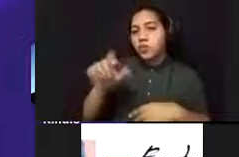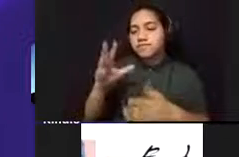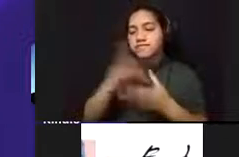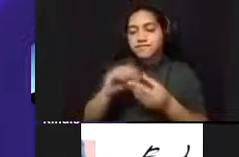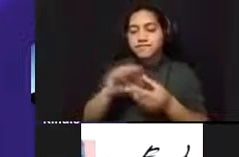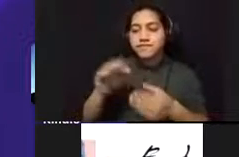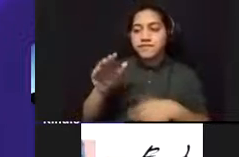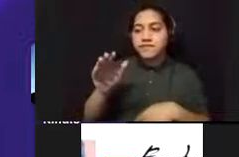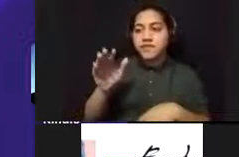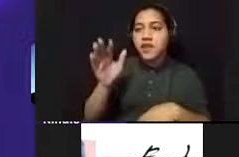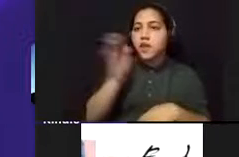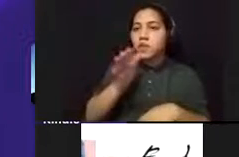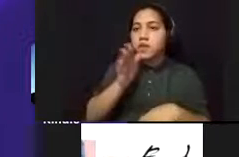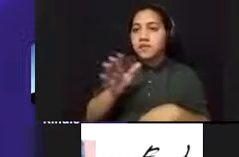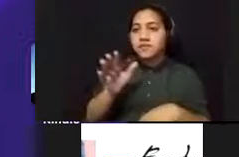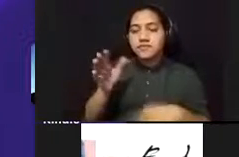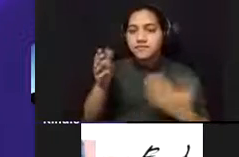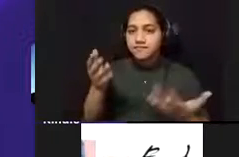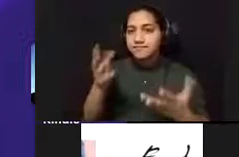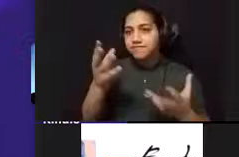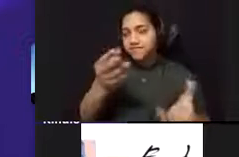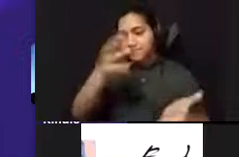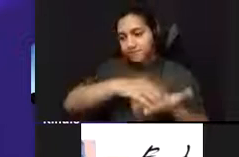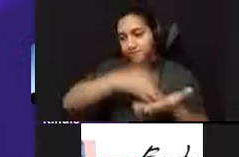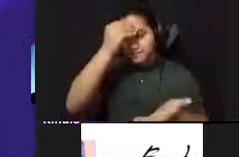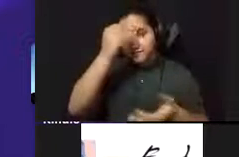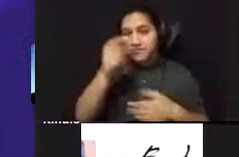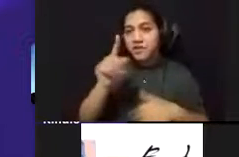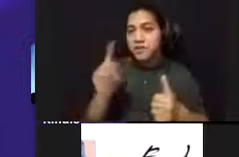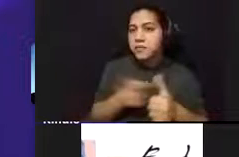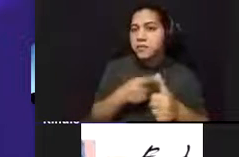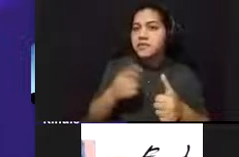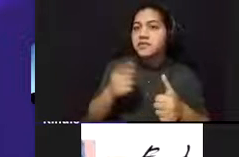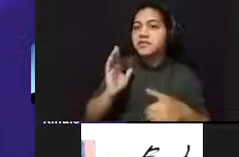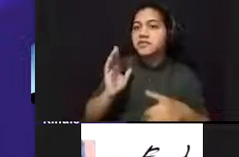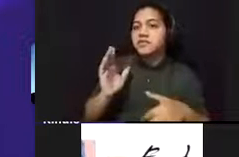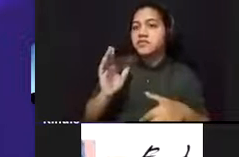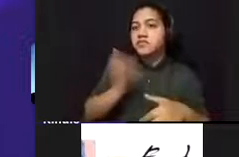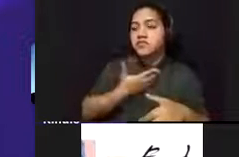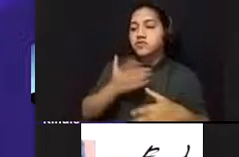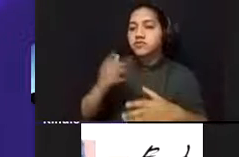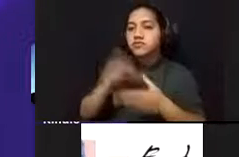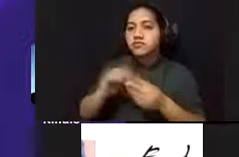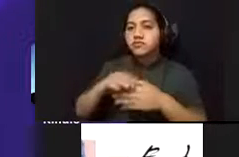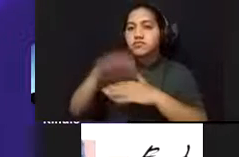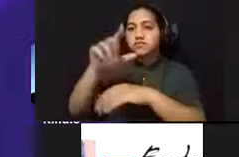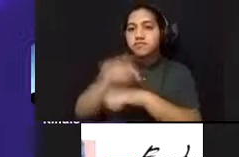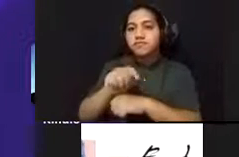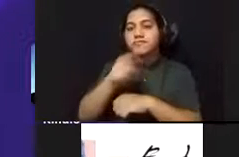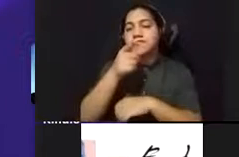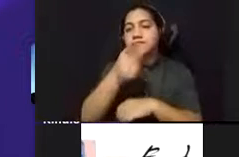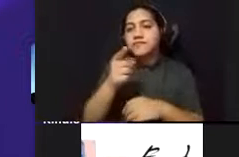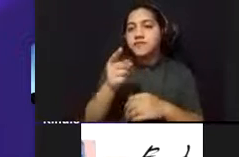Es la primera vez que uno de nuestros cuentos folclóricos es publicado de forma bilingüe y con